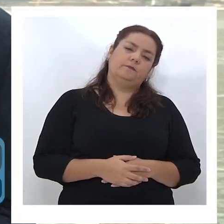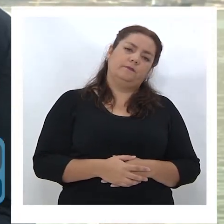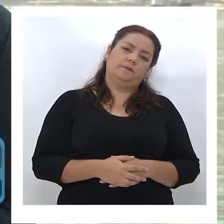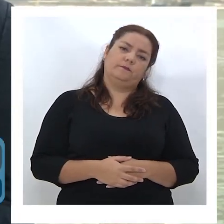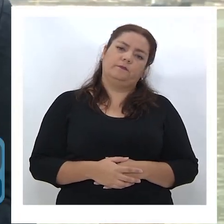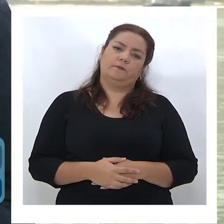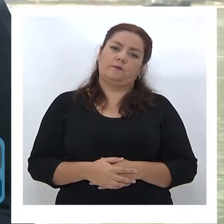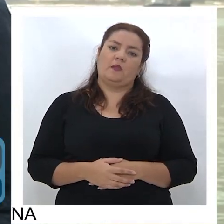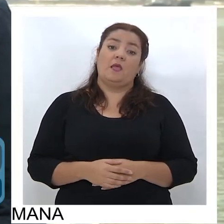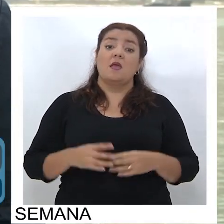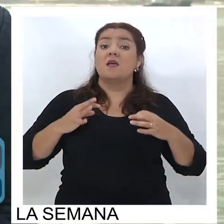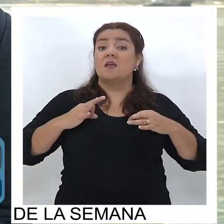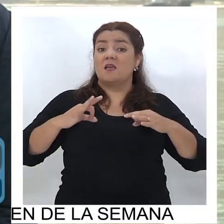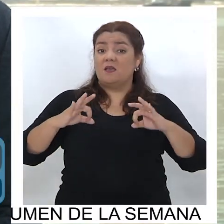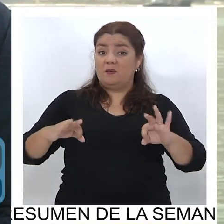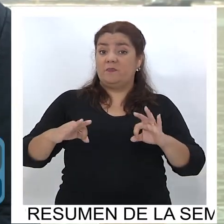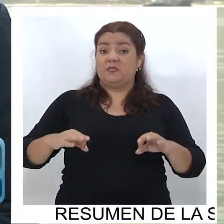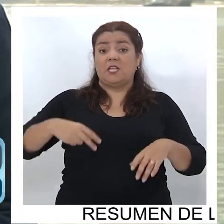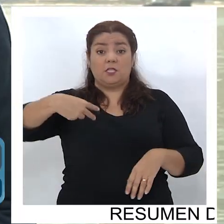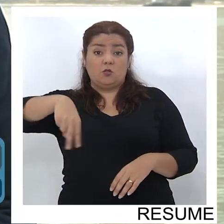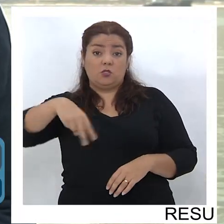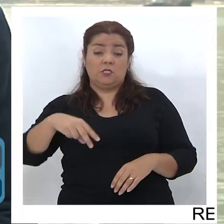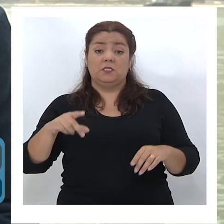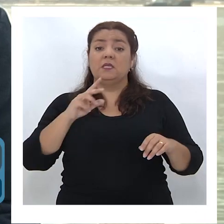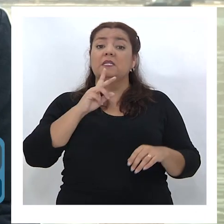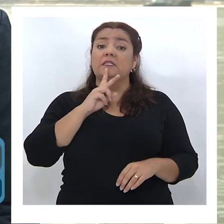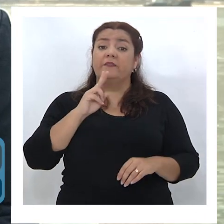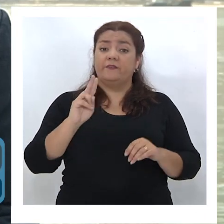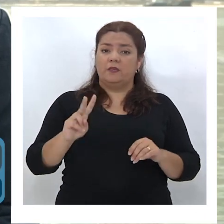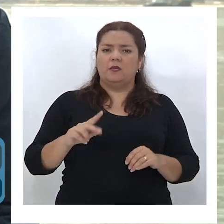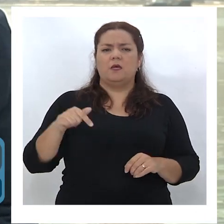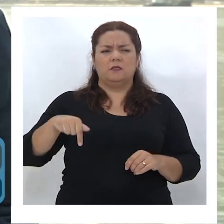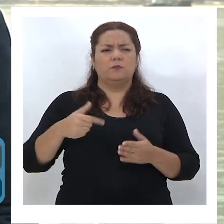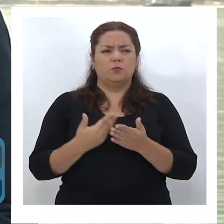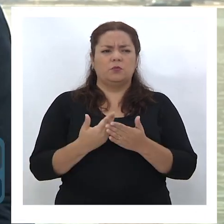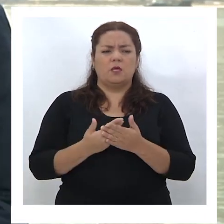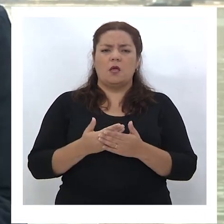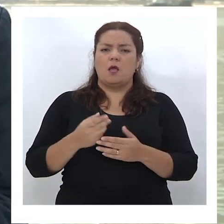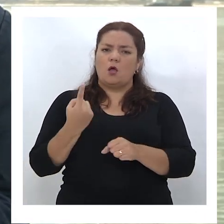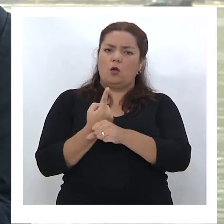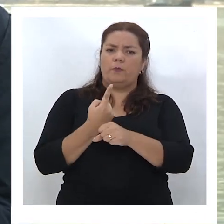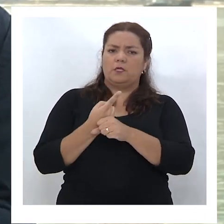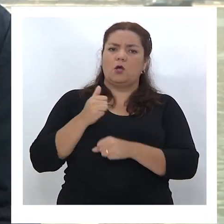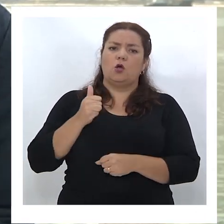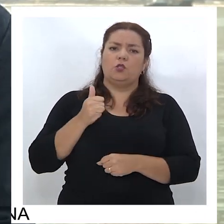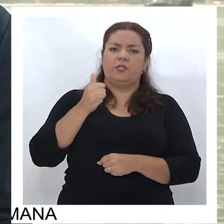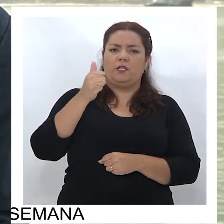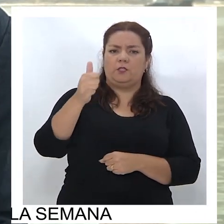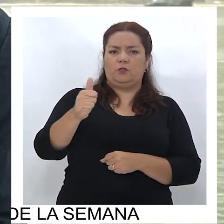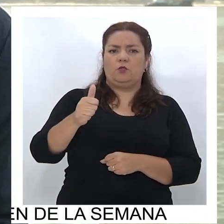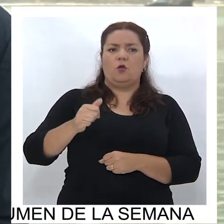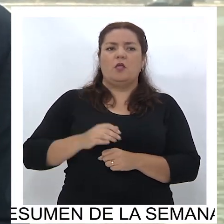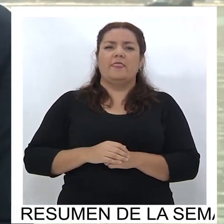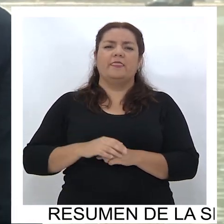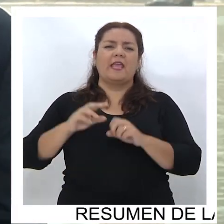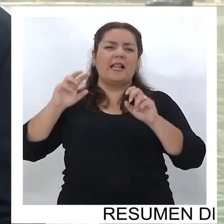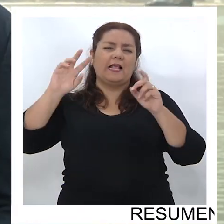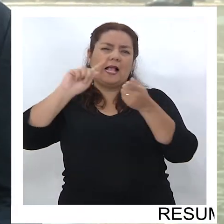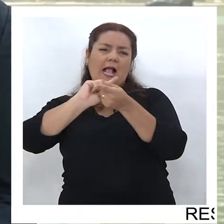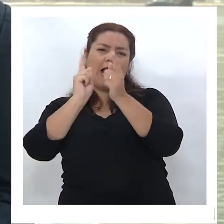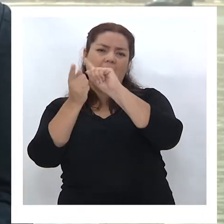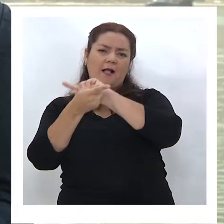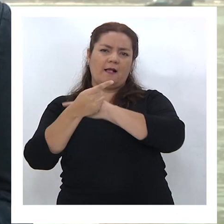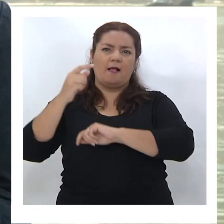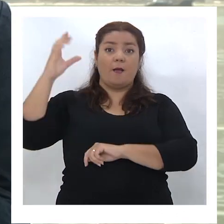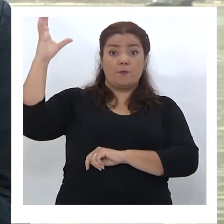Especial de prensa en Iquique Televisión, en esta oportunidad para conversar con el director de la Agencia de Sustentabilidad y Cambio Climático,